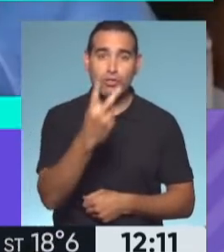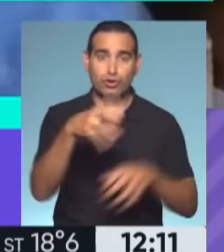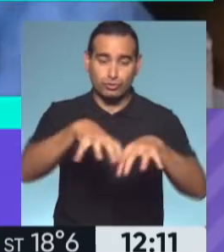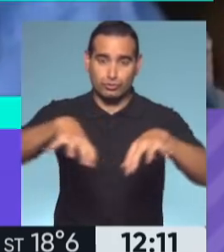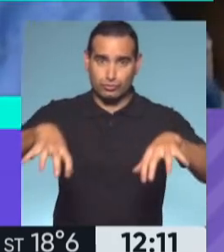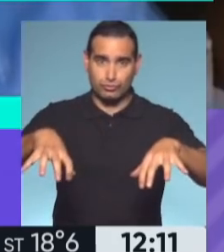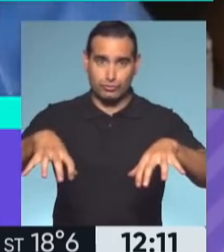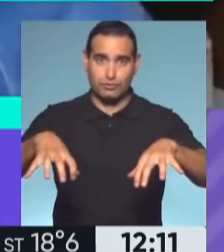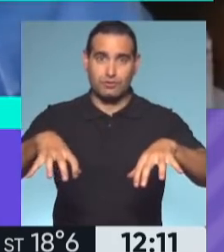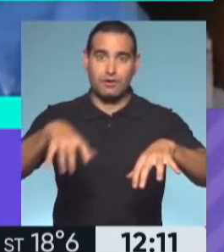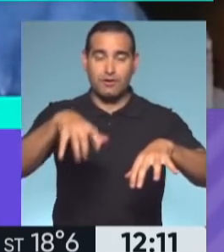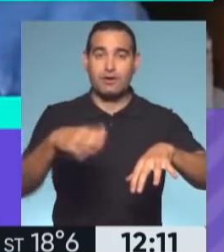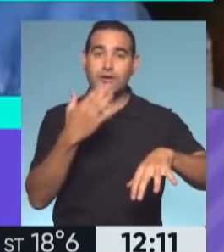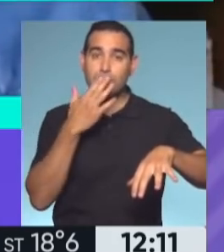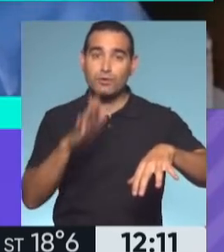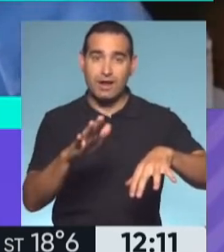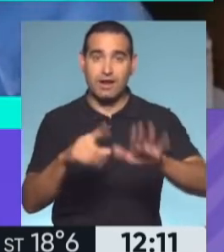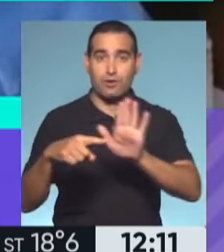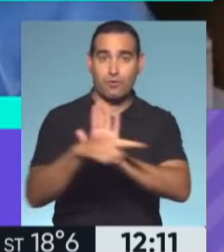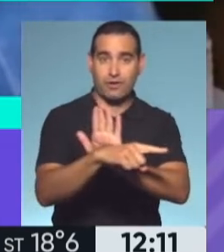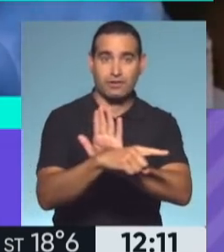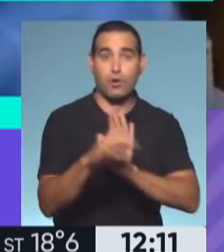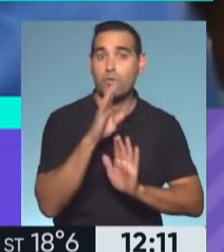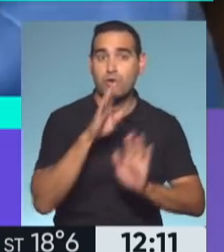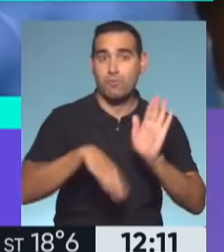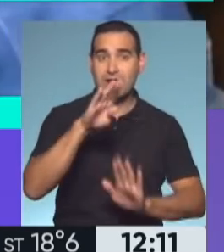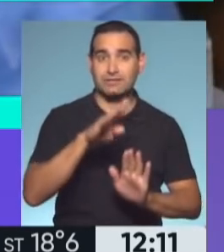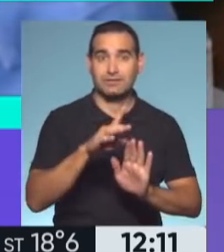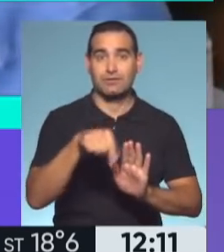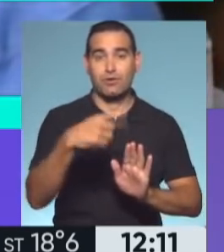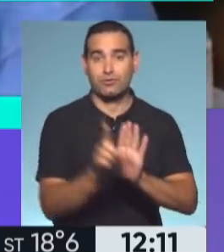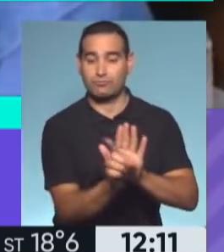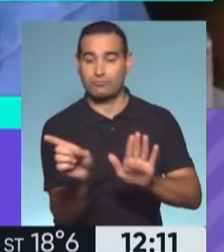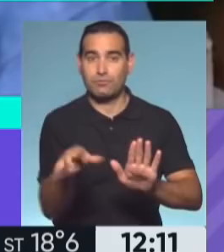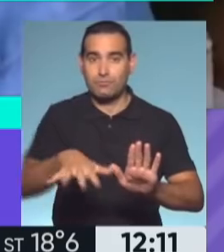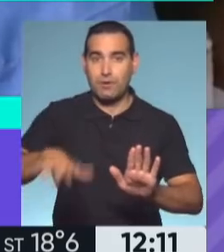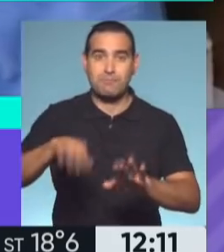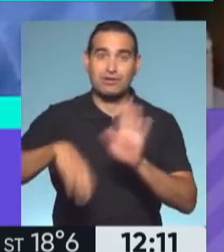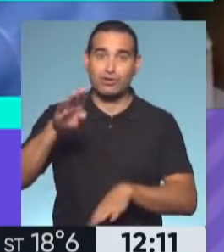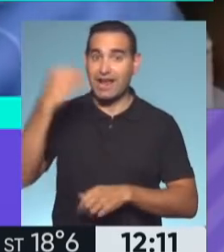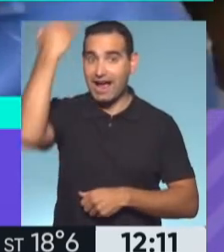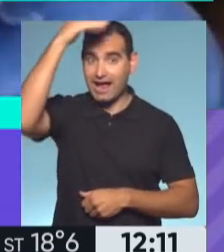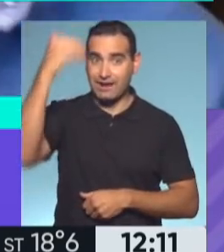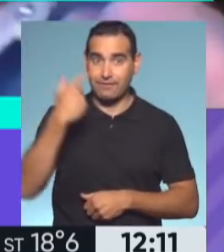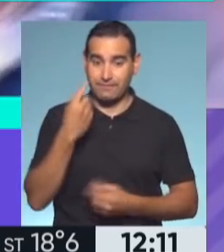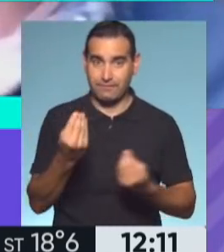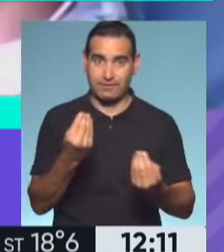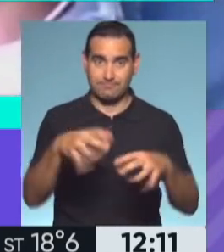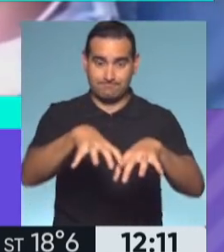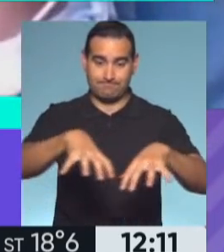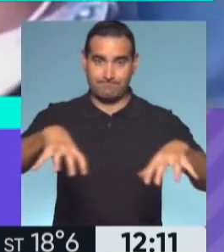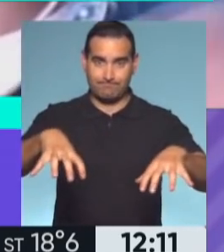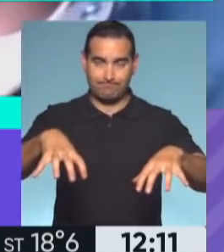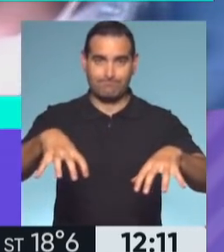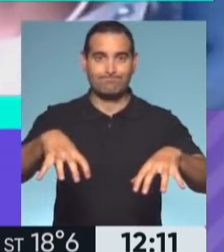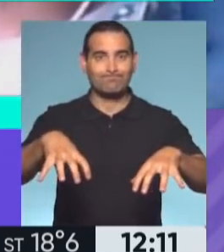partes. Lo que es Jerusalén oeste, que tiene mayoría judía, y lo que es Jerusalén este, que tiene mayoría árabe. Bueno, lo que pasa es